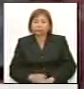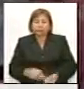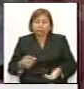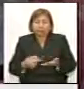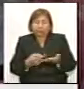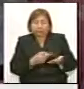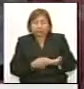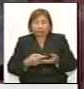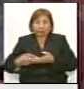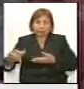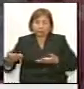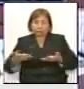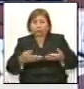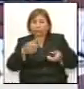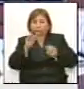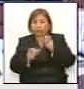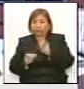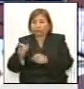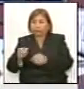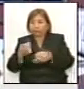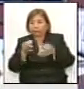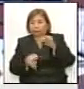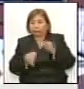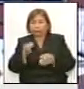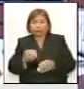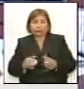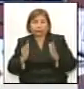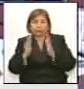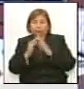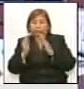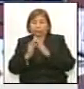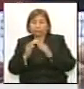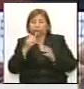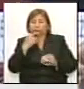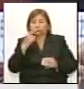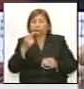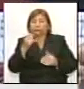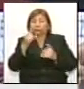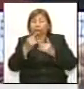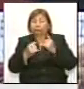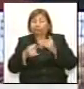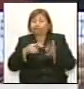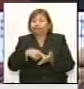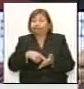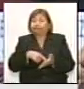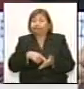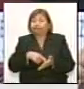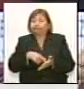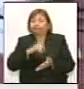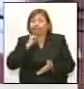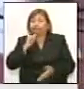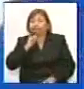debatida en sesión conjunta por las comisiones de Justicia y Vivienda, quedando esta última pendiente por falta de quórum.